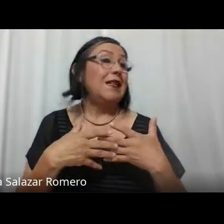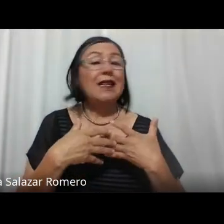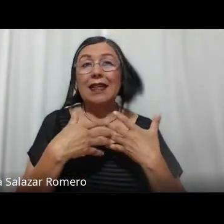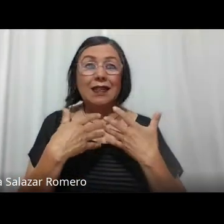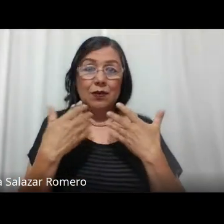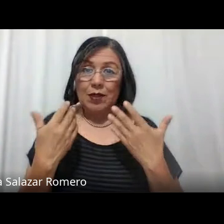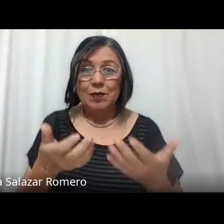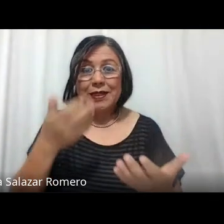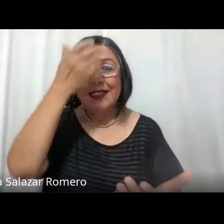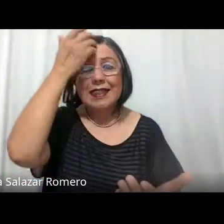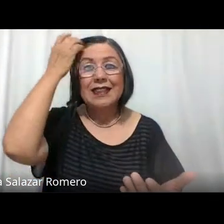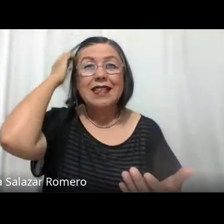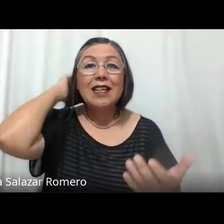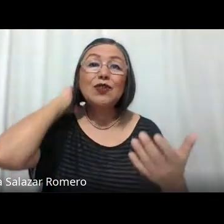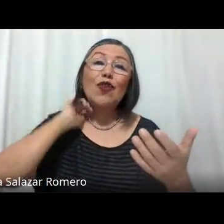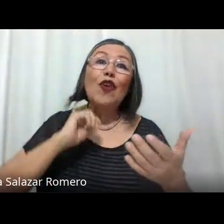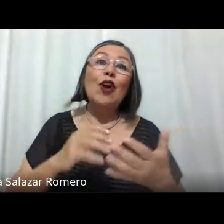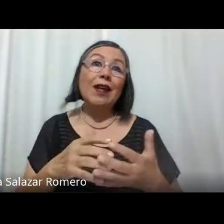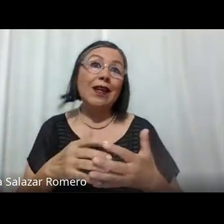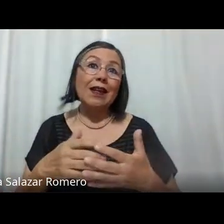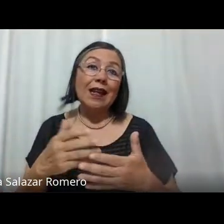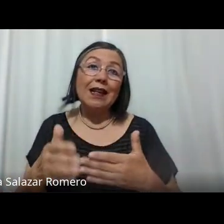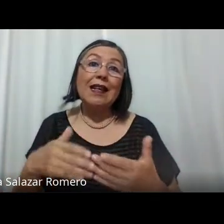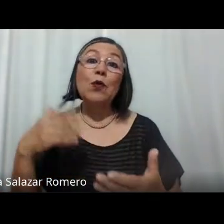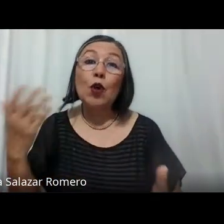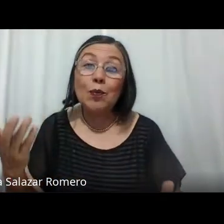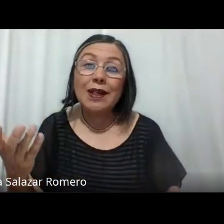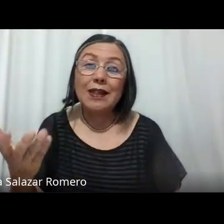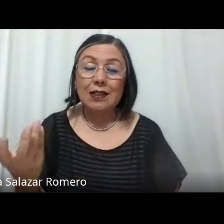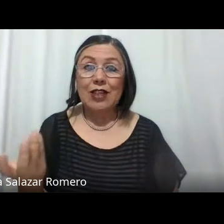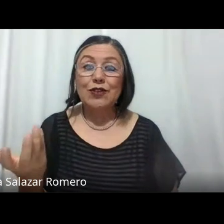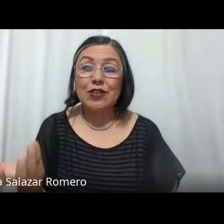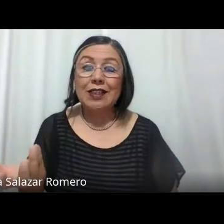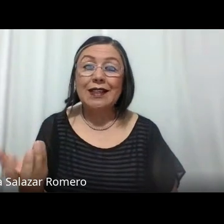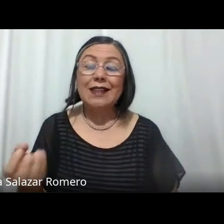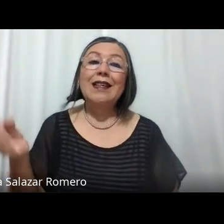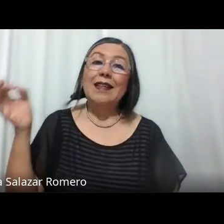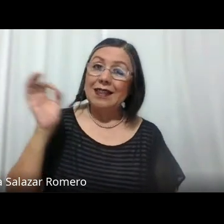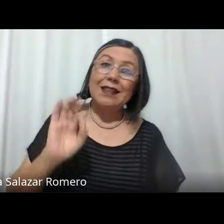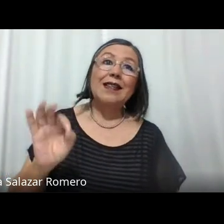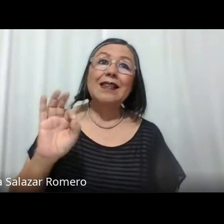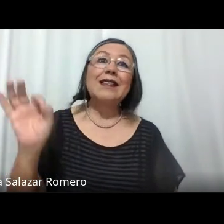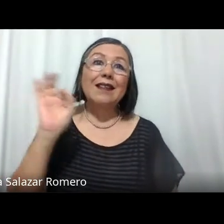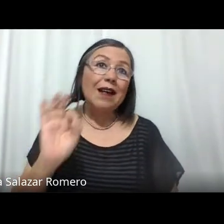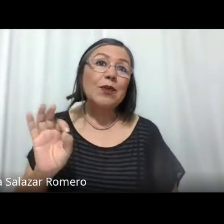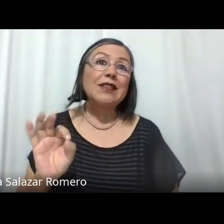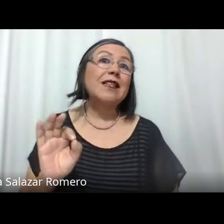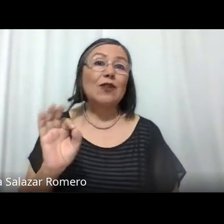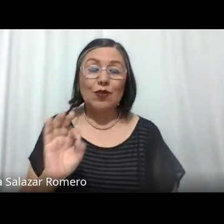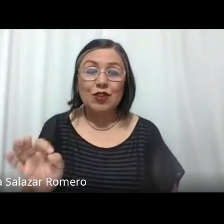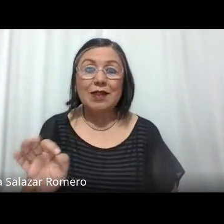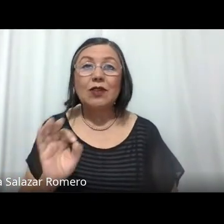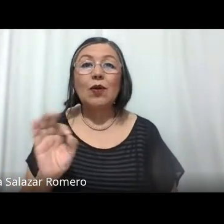1960, estuvieron presentes, y eso en Europa, en los años 80, se da pues